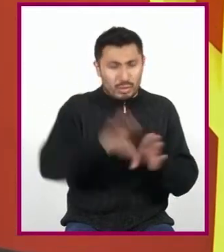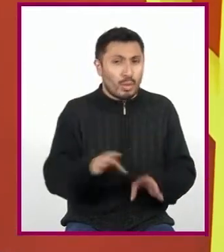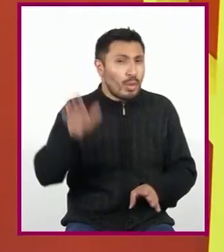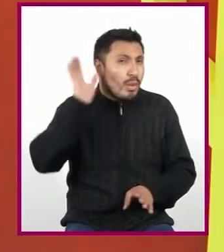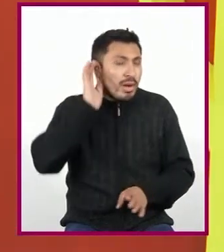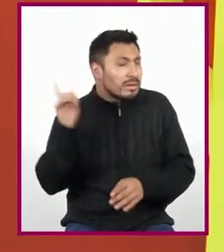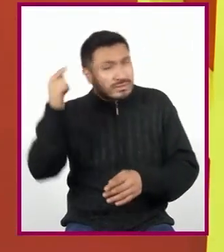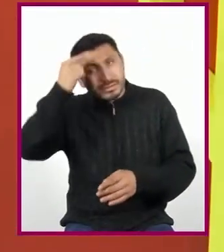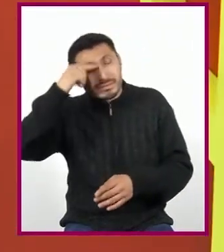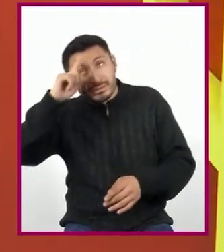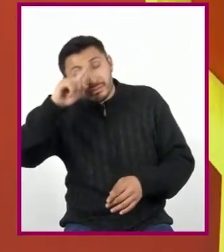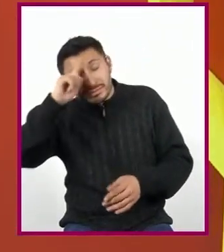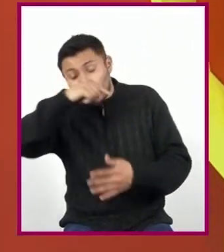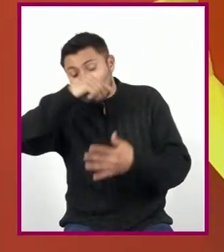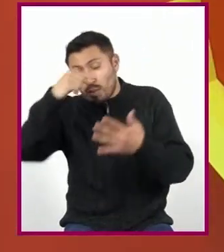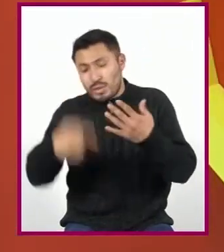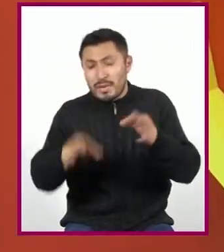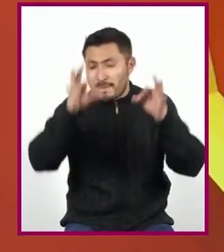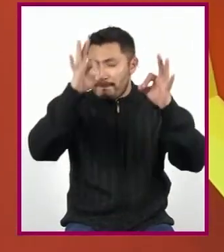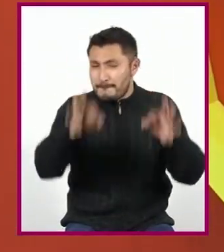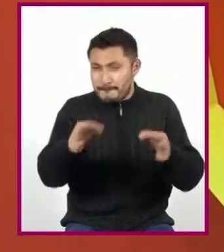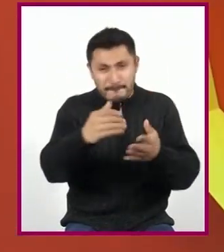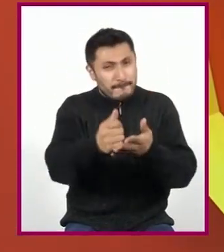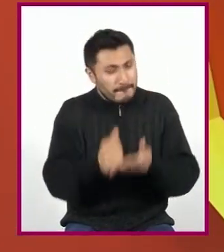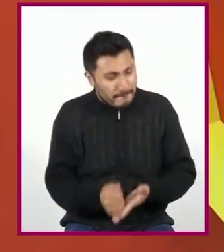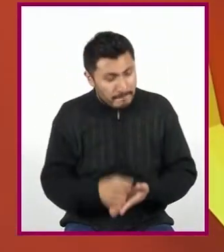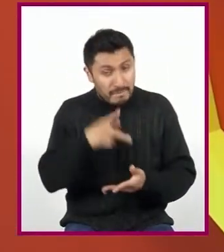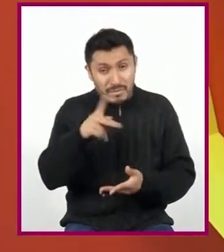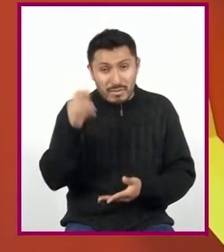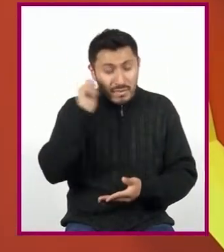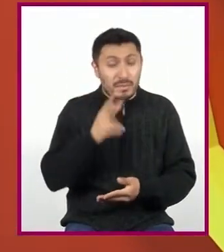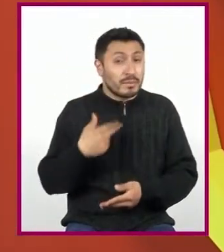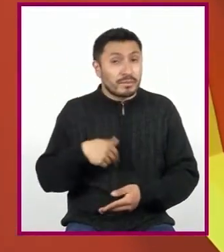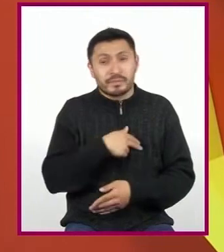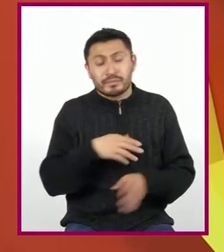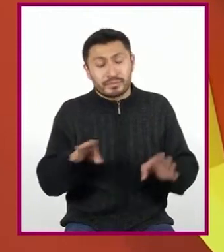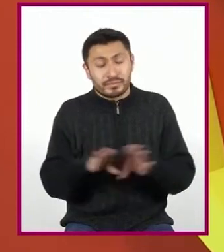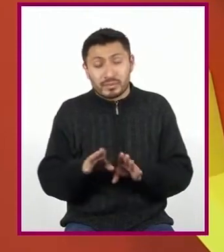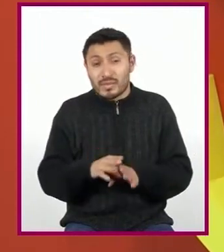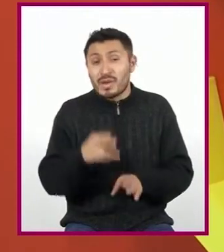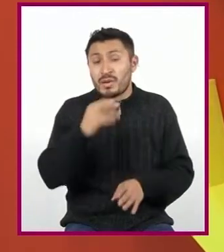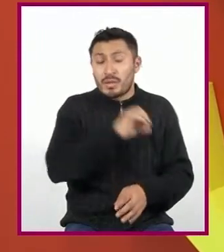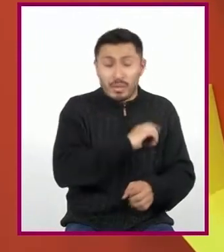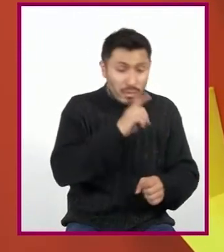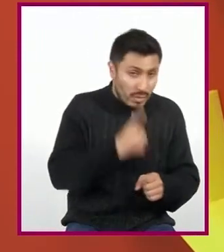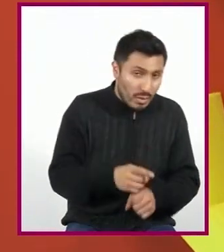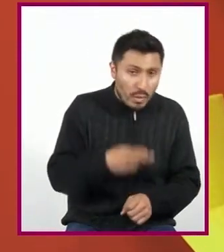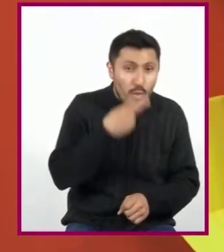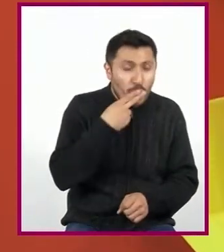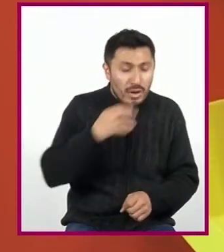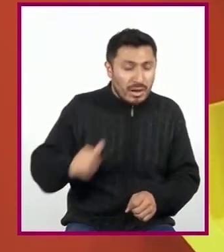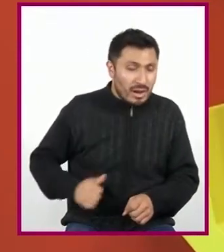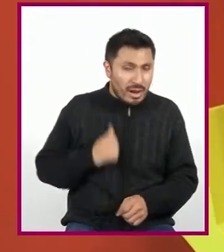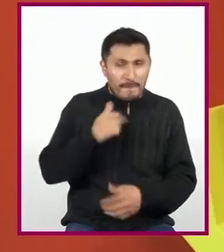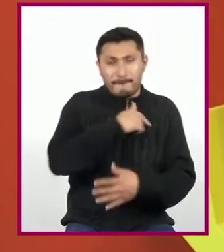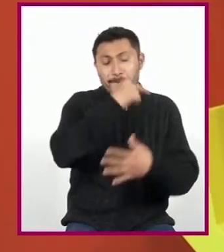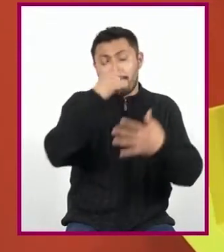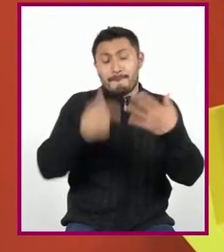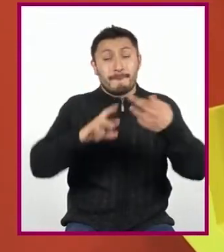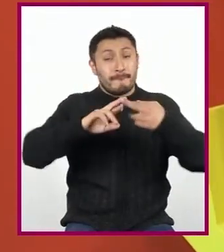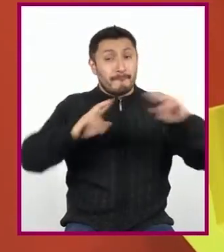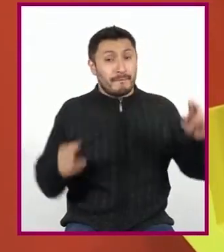contexto histórico, social o cultural, como de dar a conocer datos biográficos de los autores. Por último, tenemos el uso de la